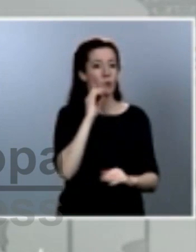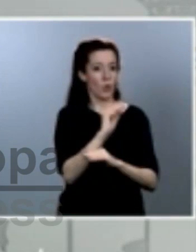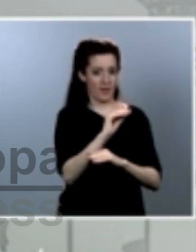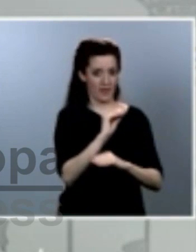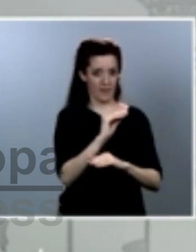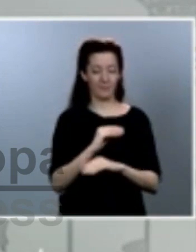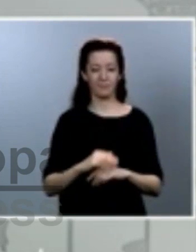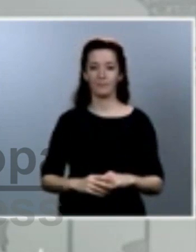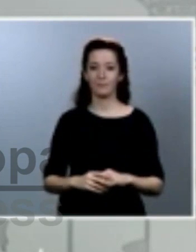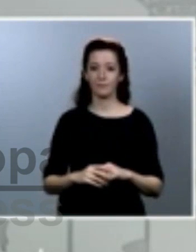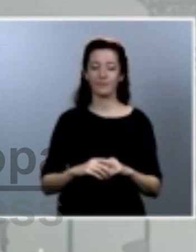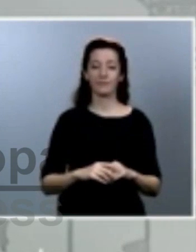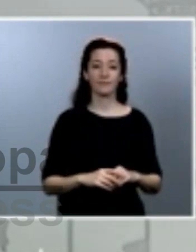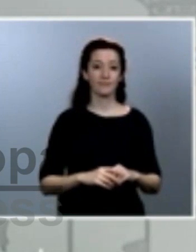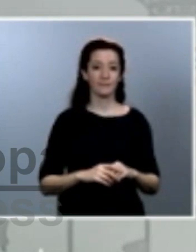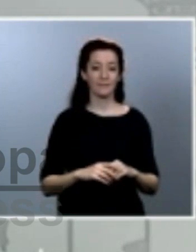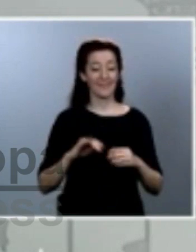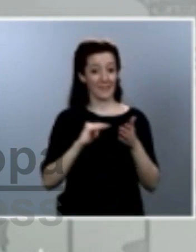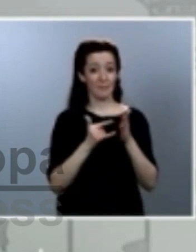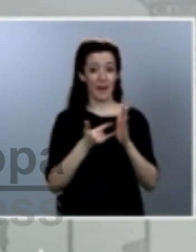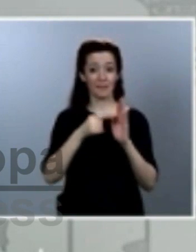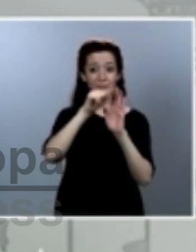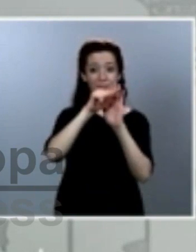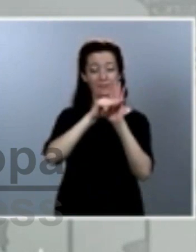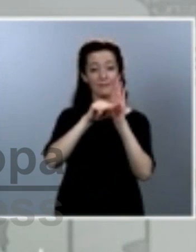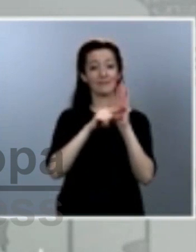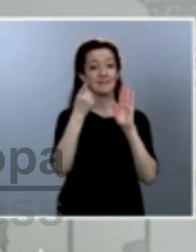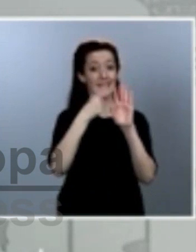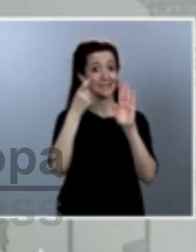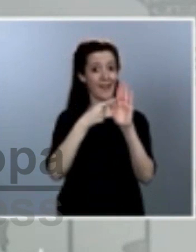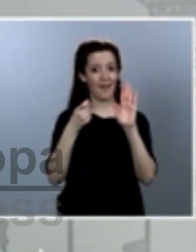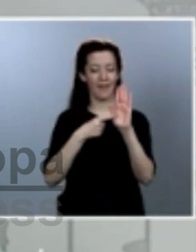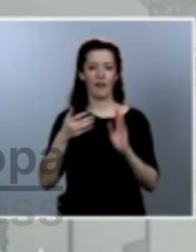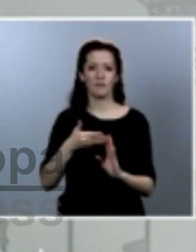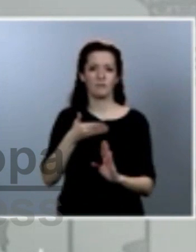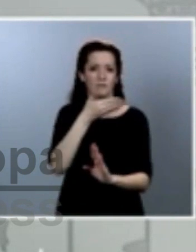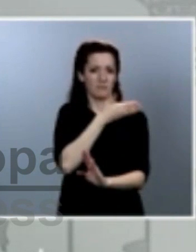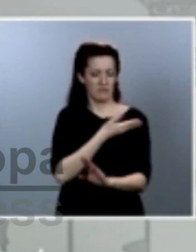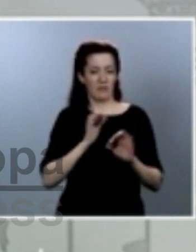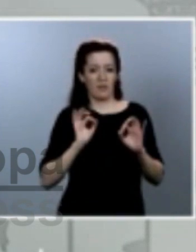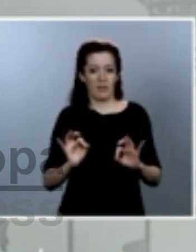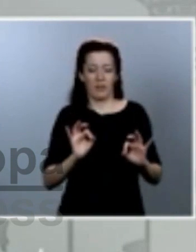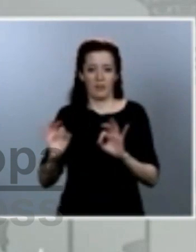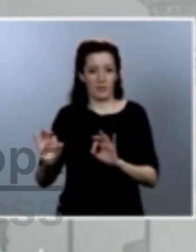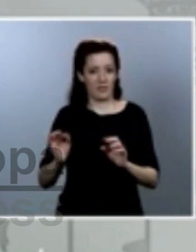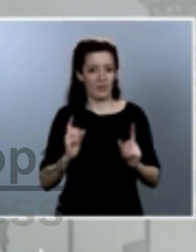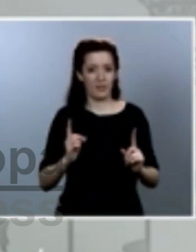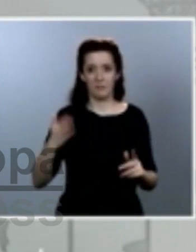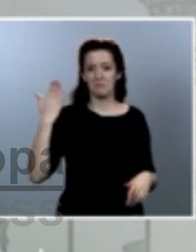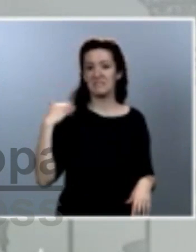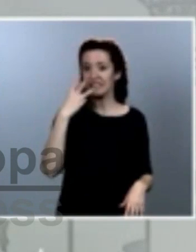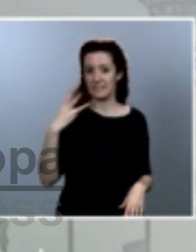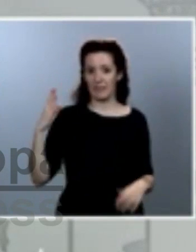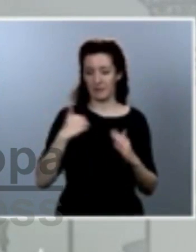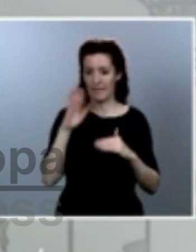preparando con mucha antelación desde hace más de tres semanas y que está basado en